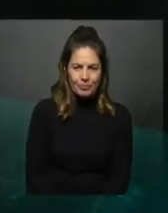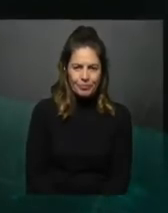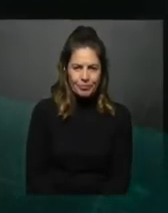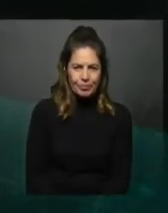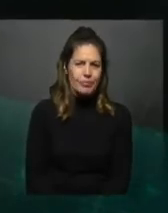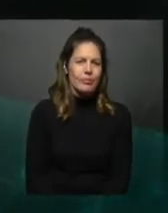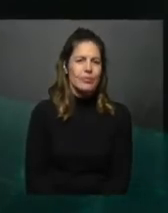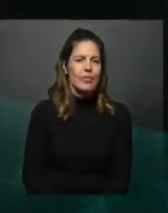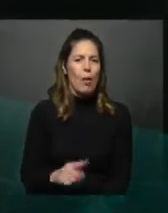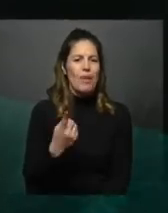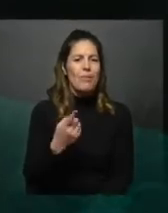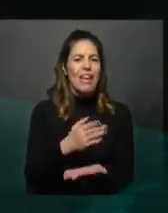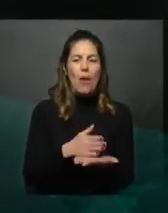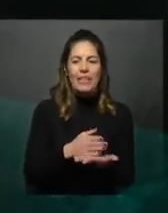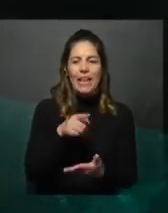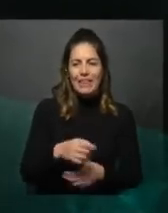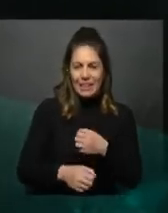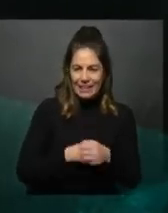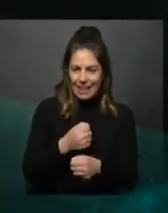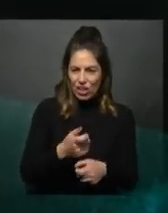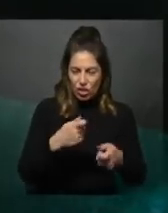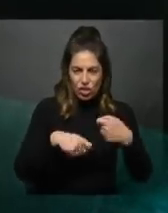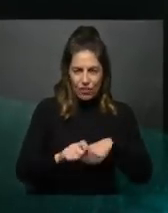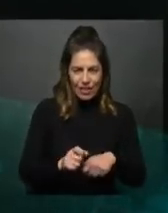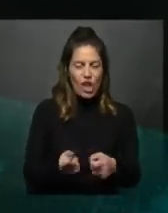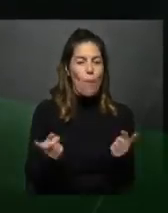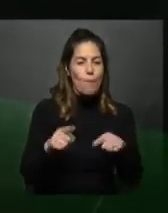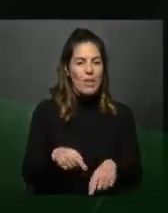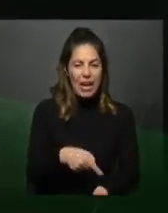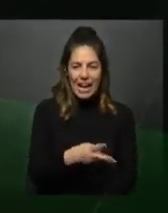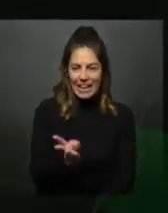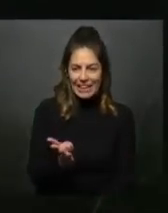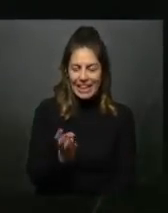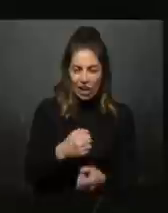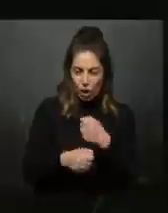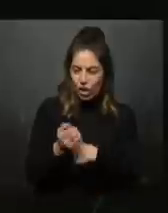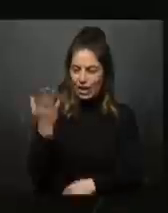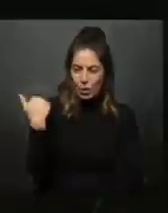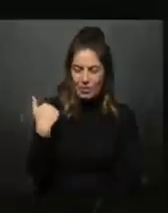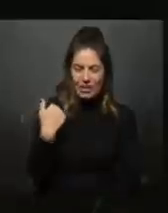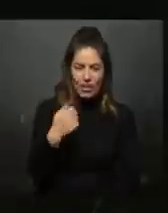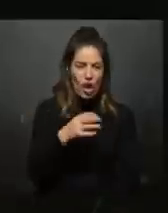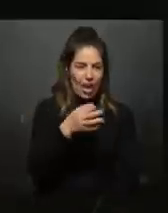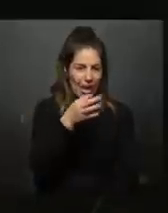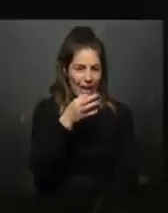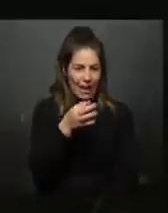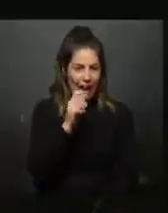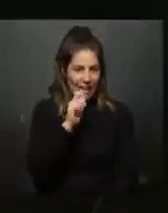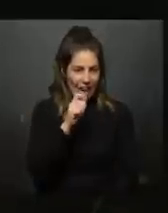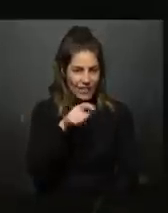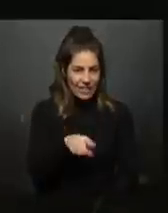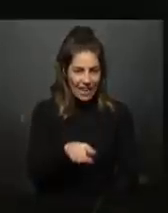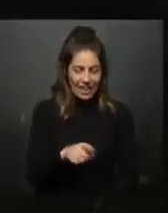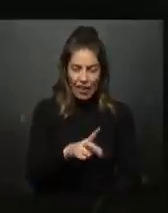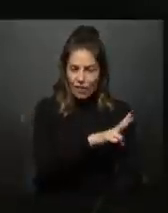en la primera mitad de este año se vendió la misma cantidad que todo el año pasado de Cannabis en la farmacias sí